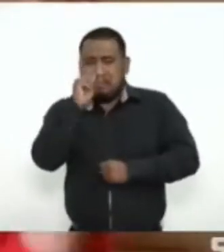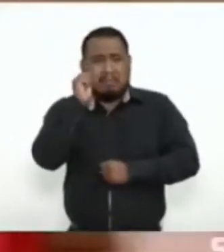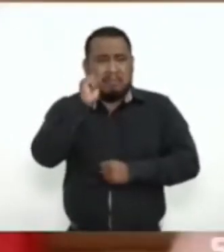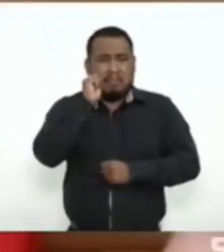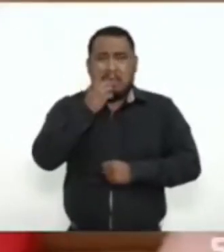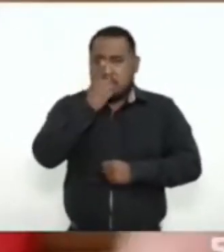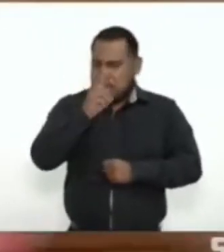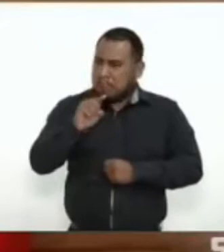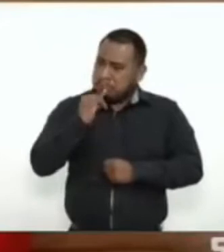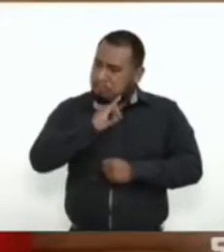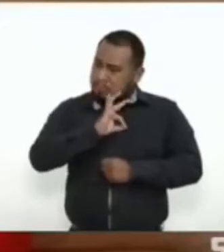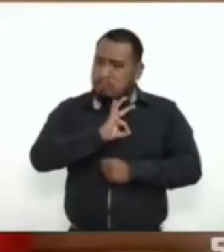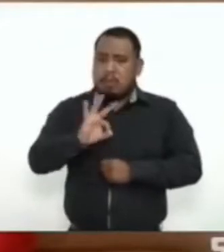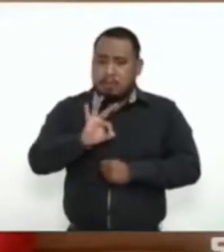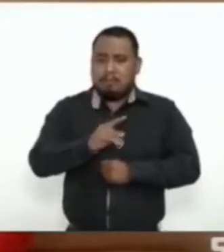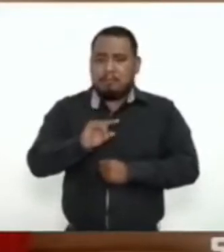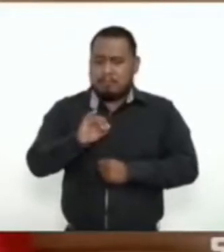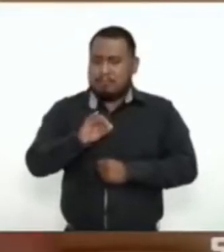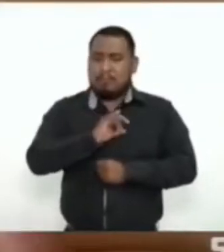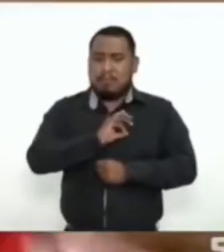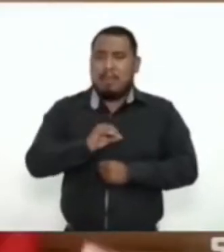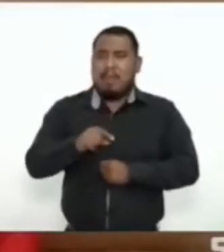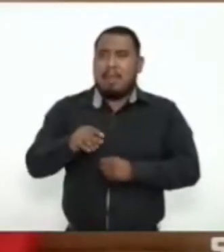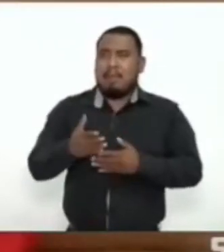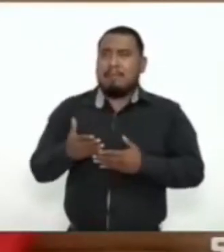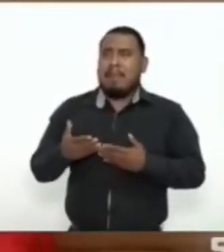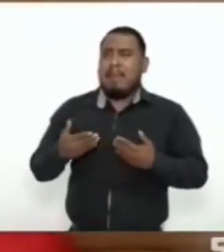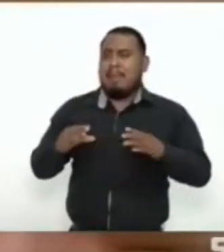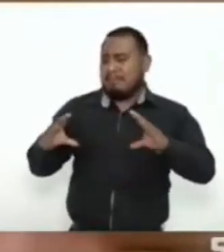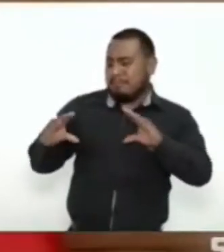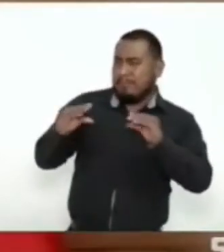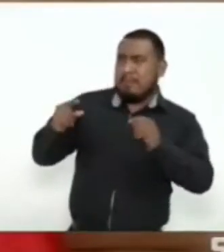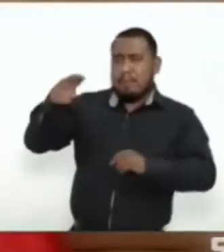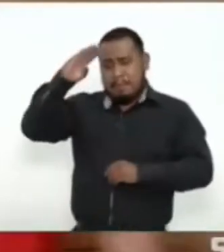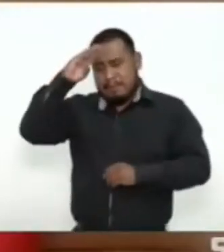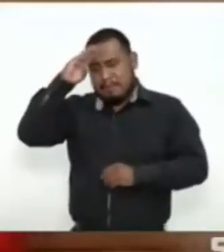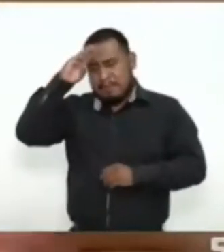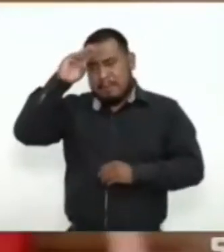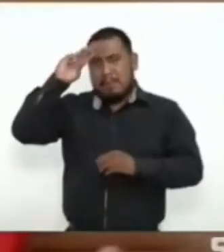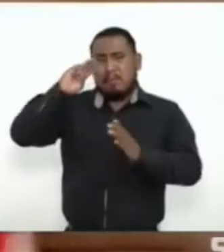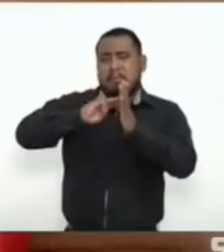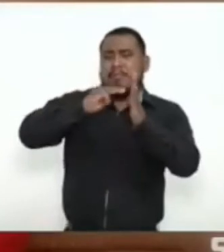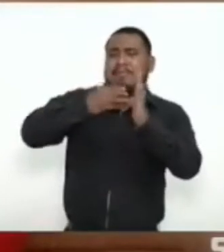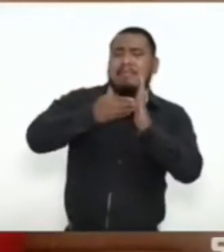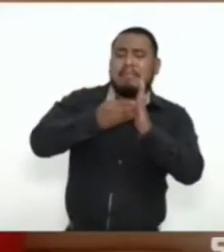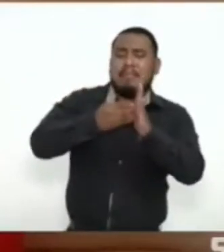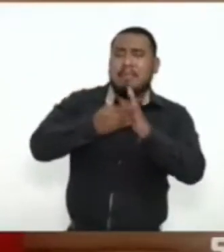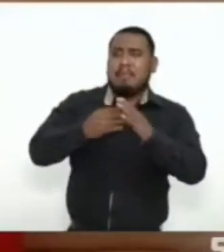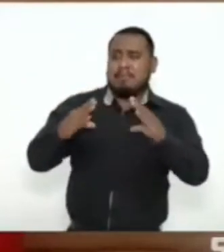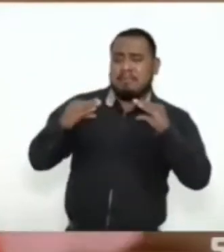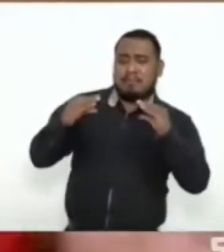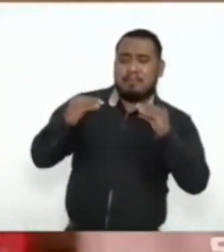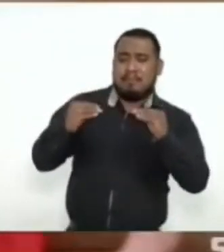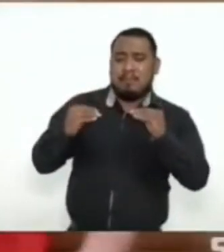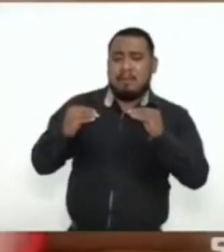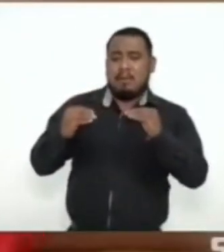decimos piensa. Y nos enseñan a pensar, nos enseñan estrategias y nos enseñan que